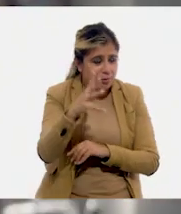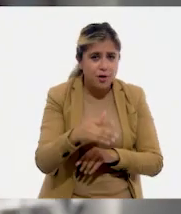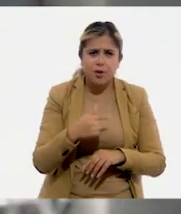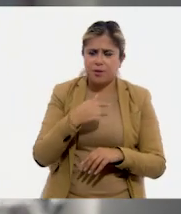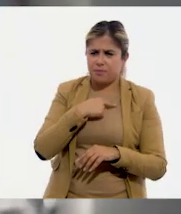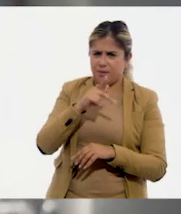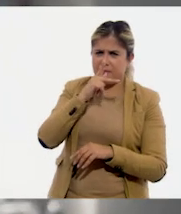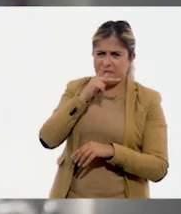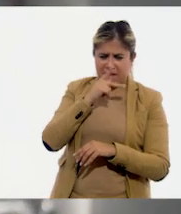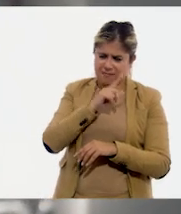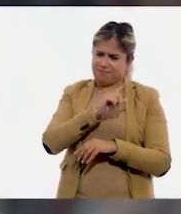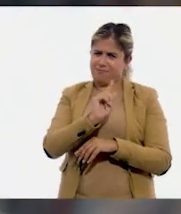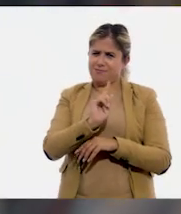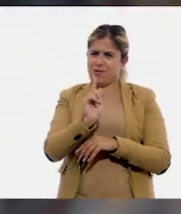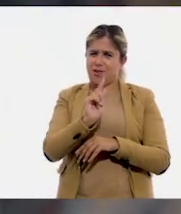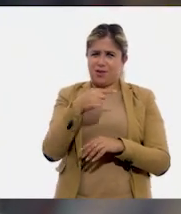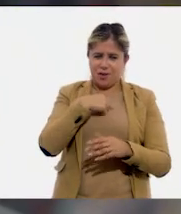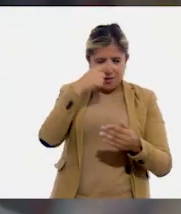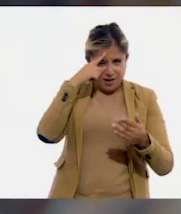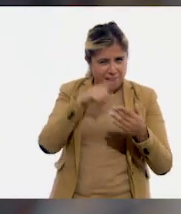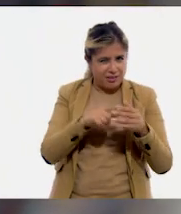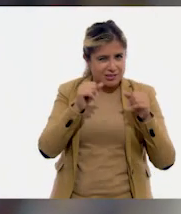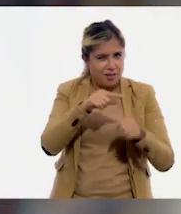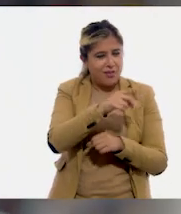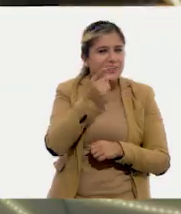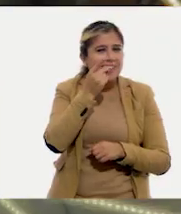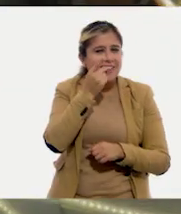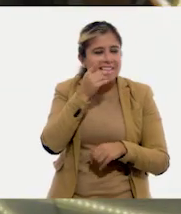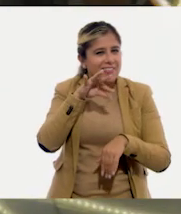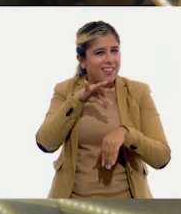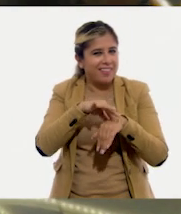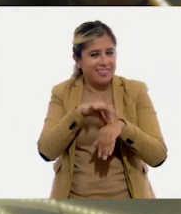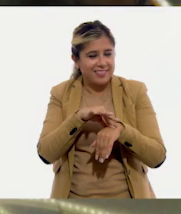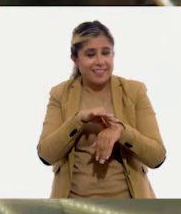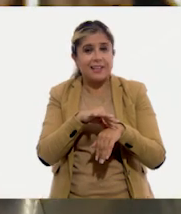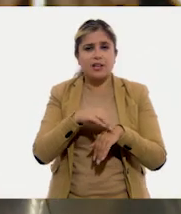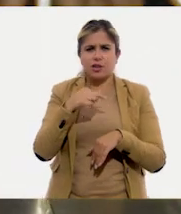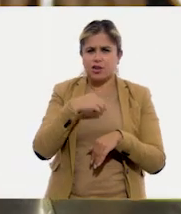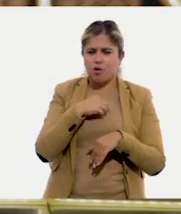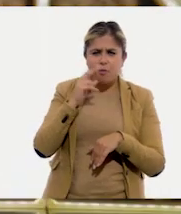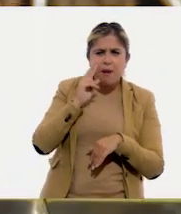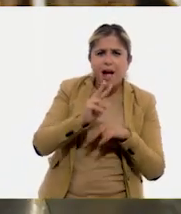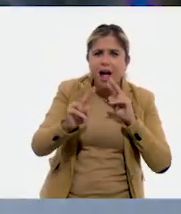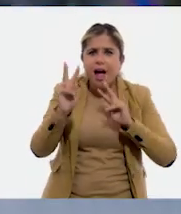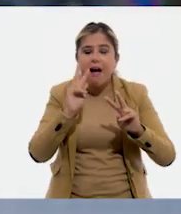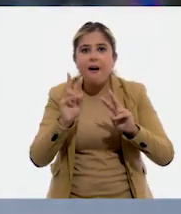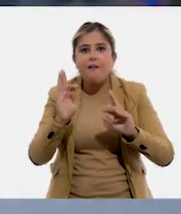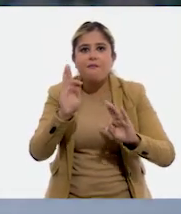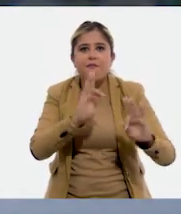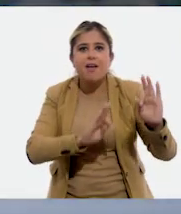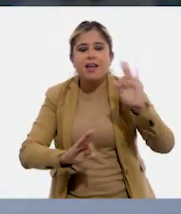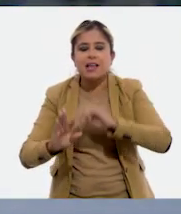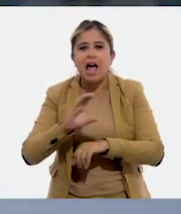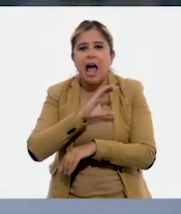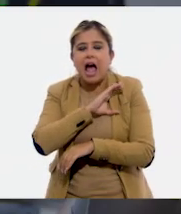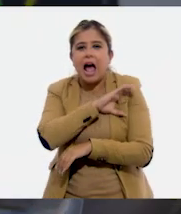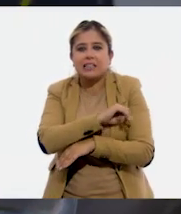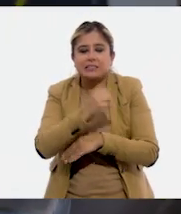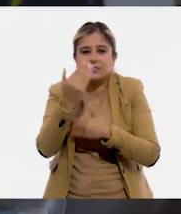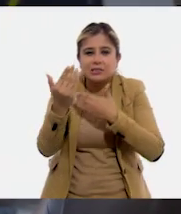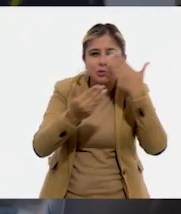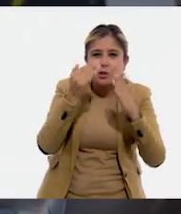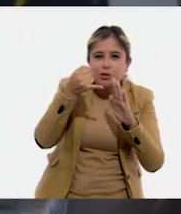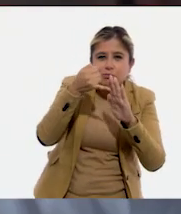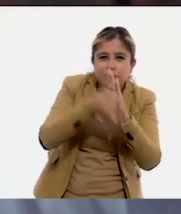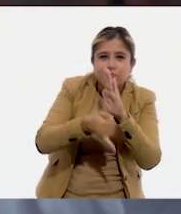le contestaba, creo que es más seguro que seas dentista. Mi curiosidad me llevó a estudiar física, pero fueron mis ganas de